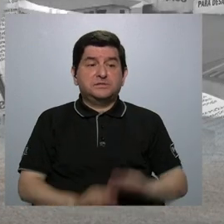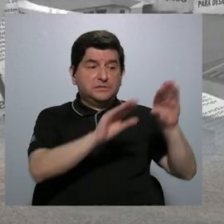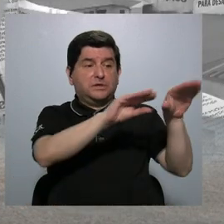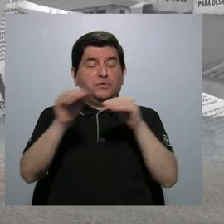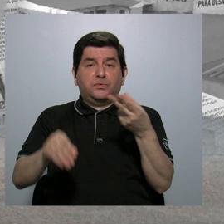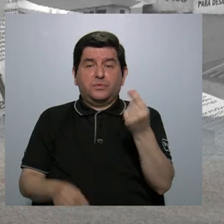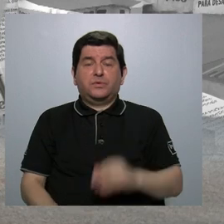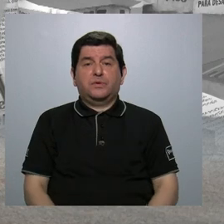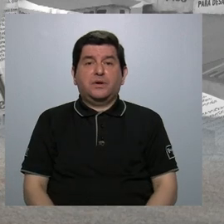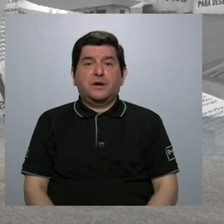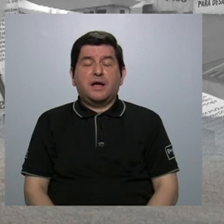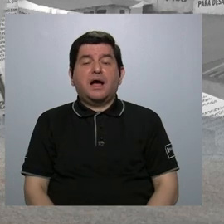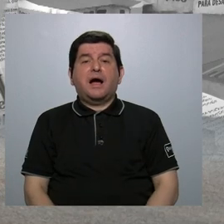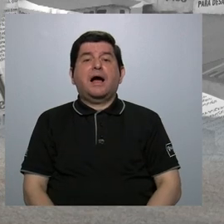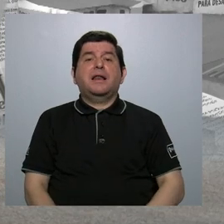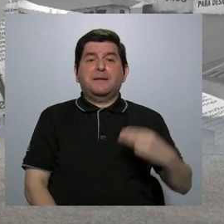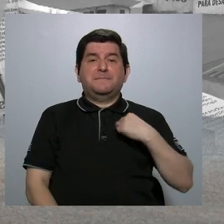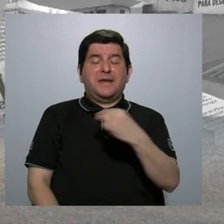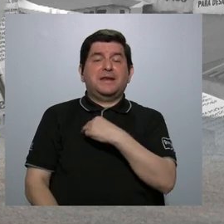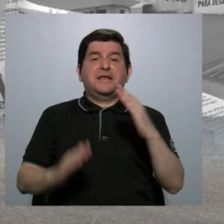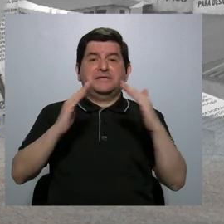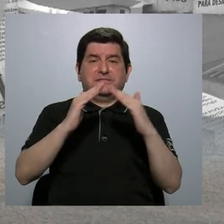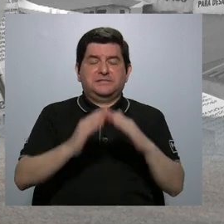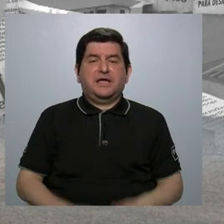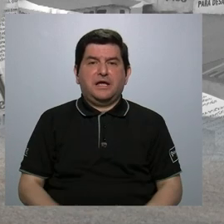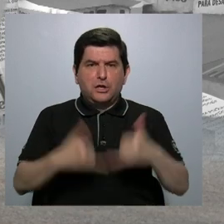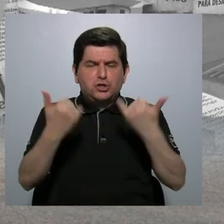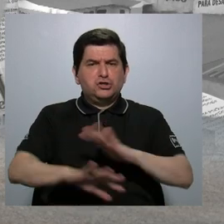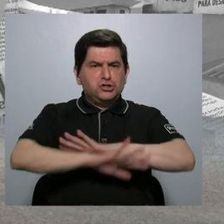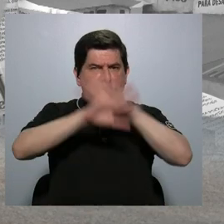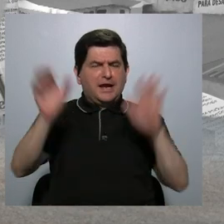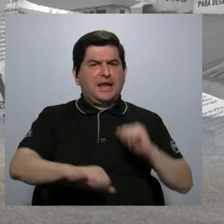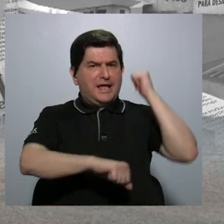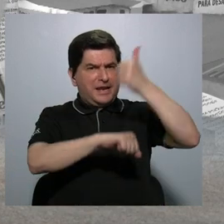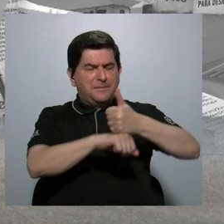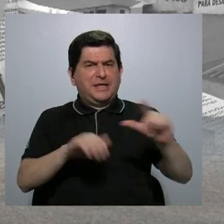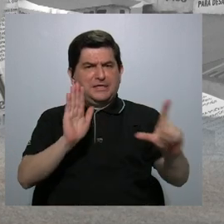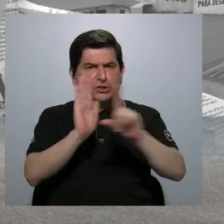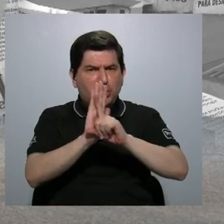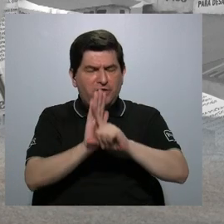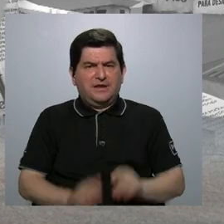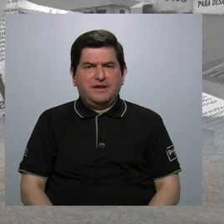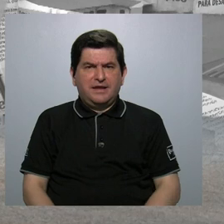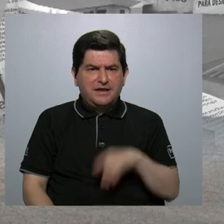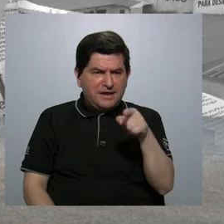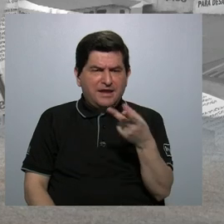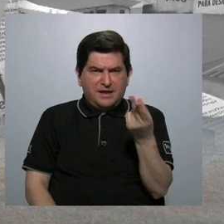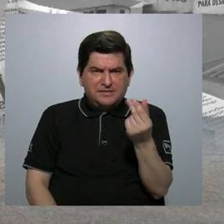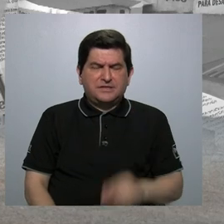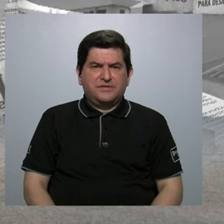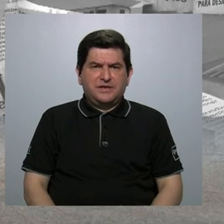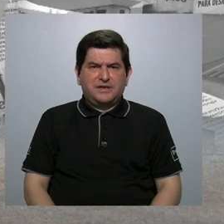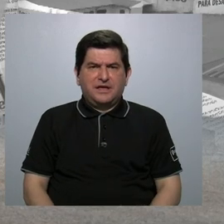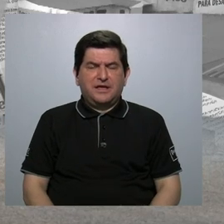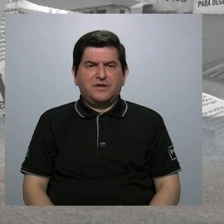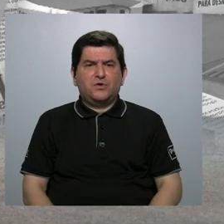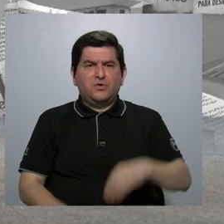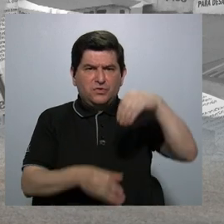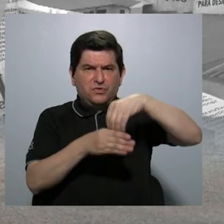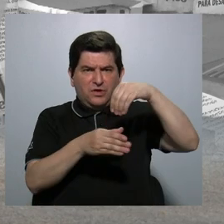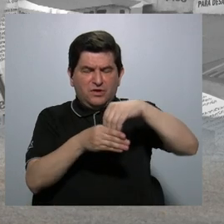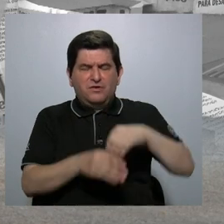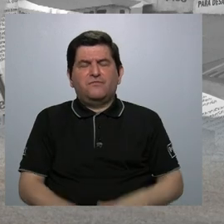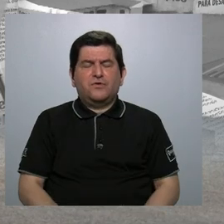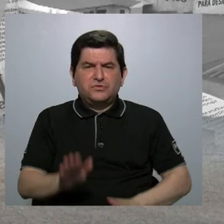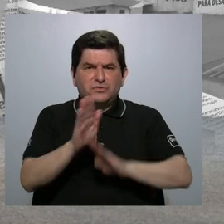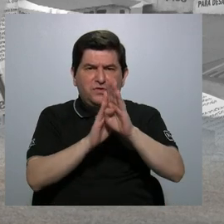los fondos al MIBA en lugar de al Bambi, cuando ya esto está claramente estipulado por ley que se trasladan los fondos de FODESAF al